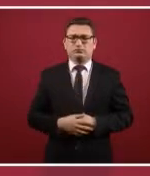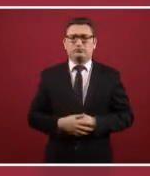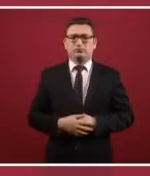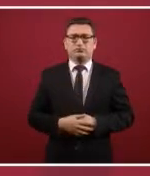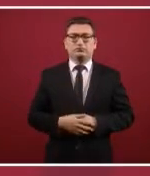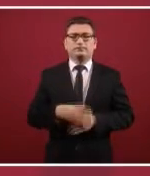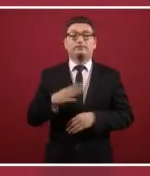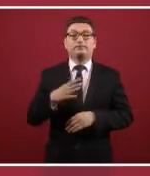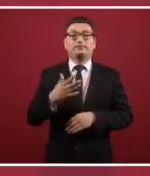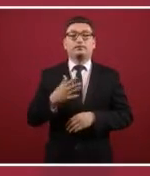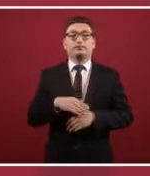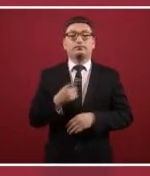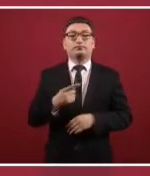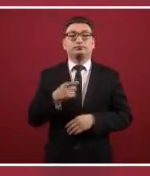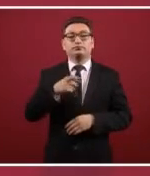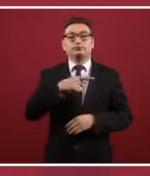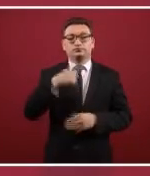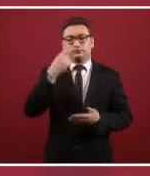porque imagínense,